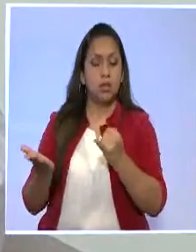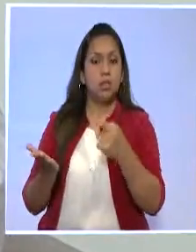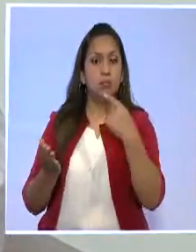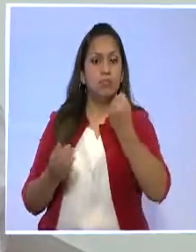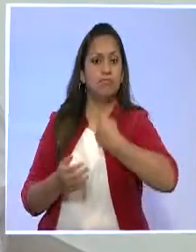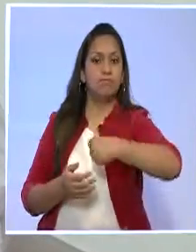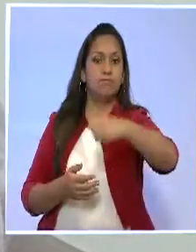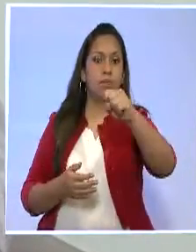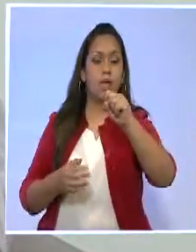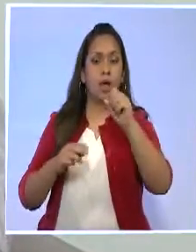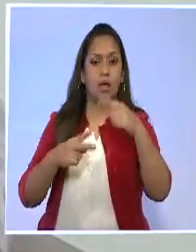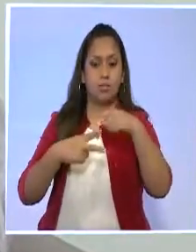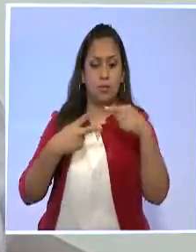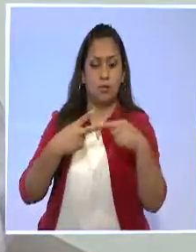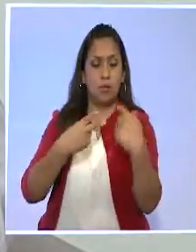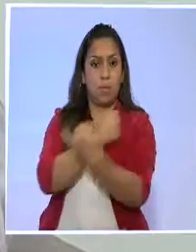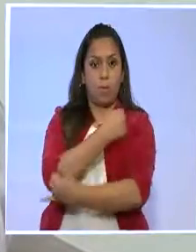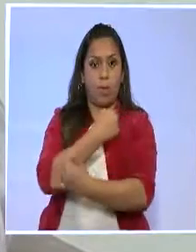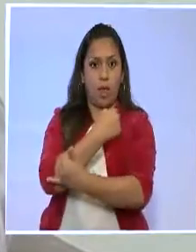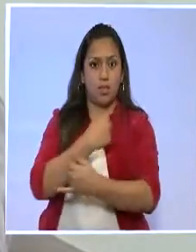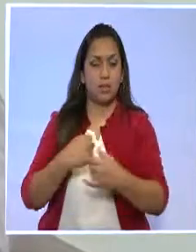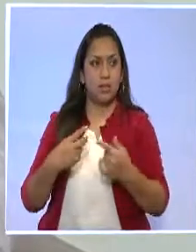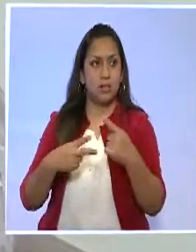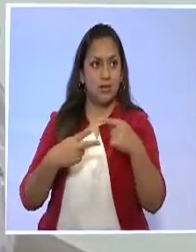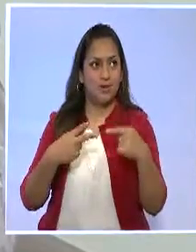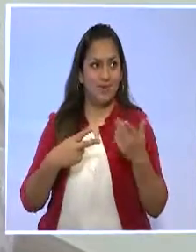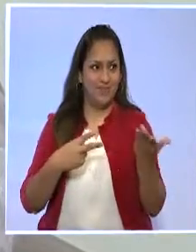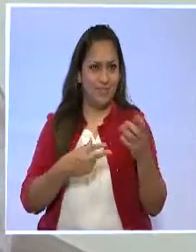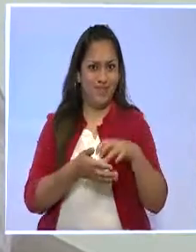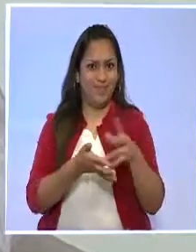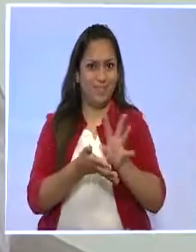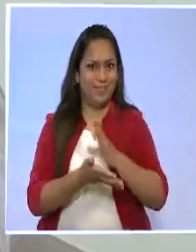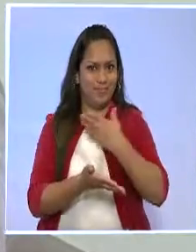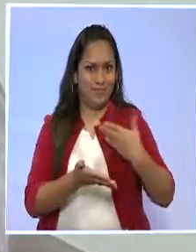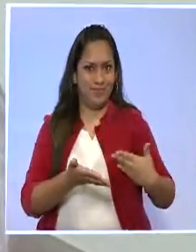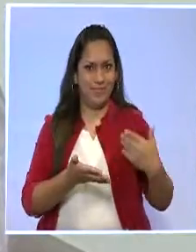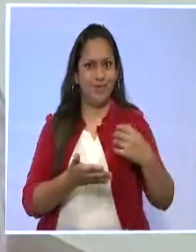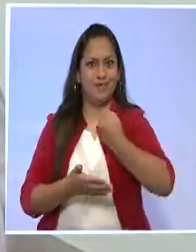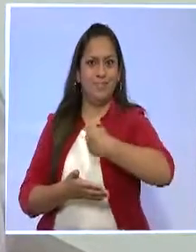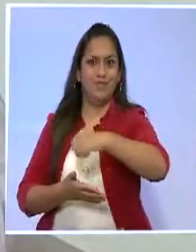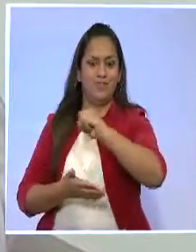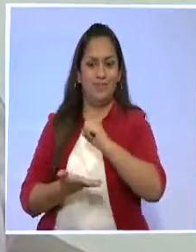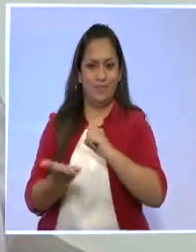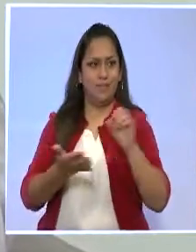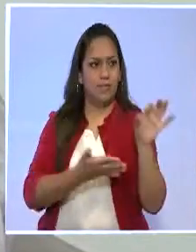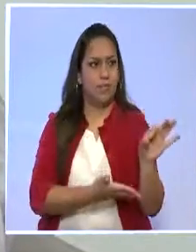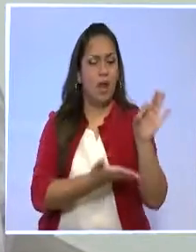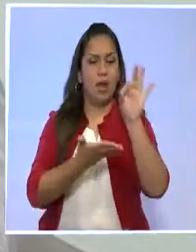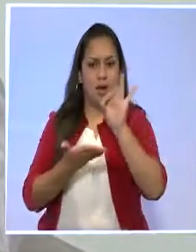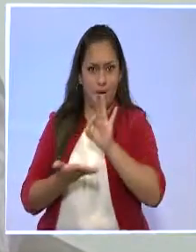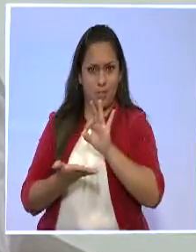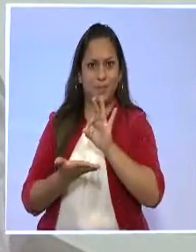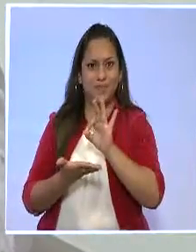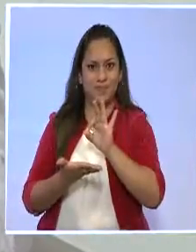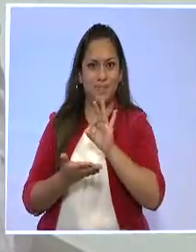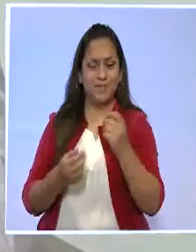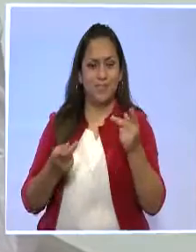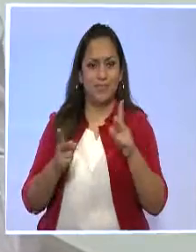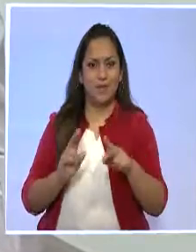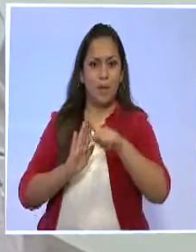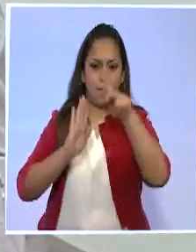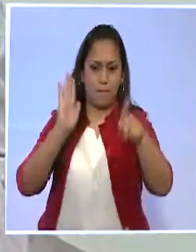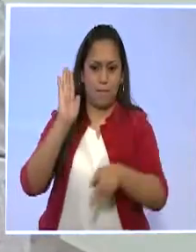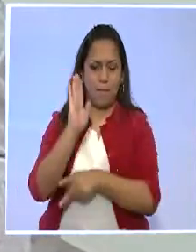exterior de cómo en este caso como dignataria de la asamblea nacional representante y también como representantes del